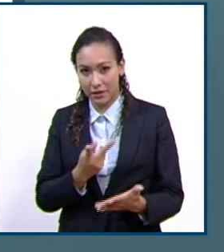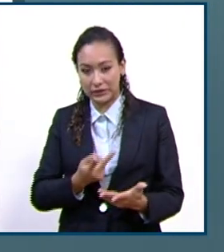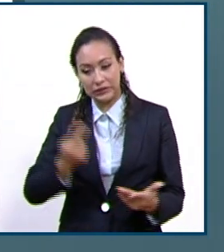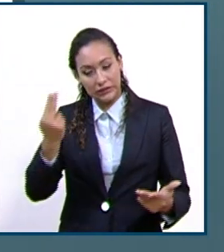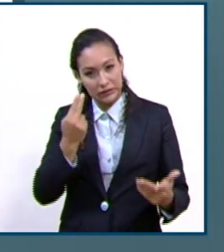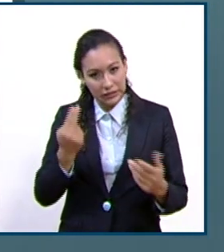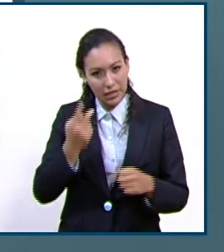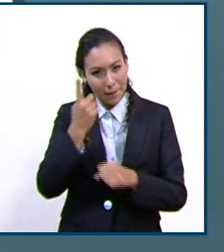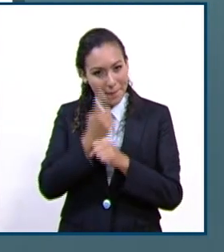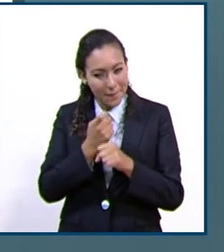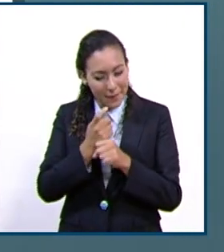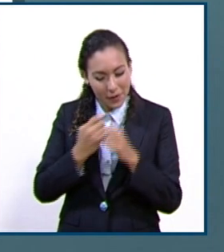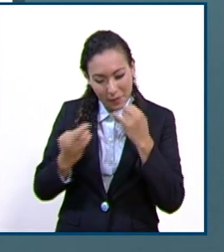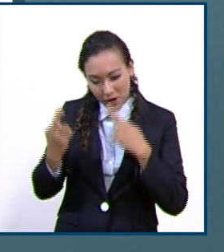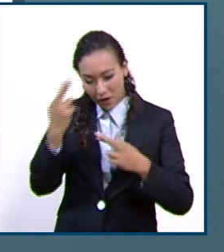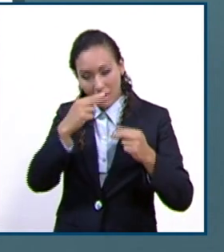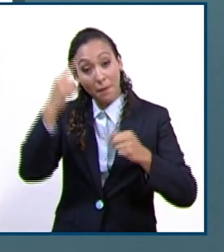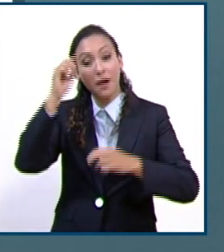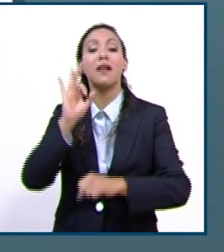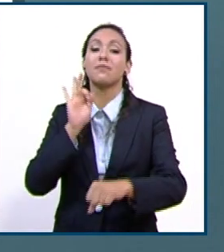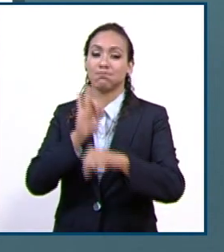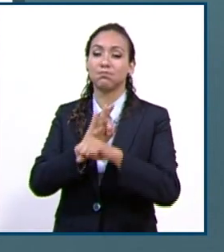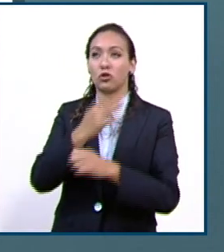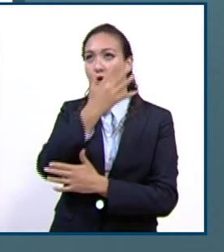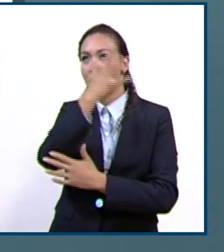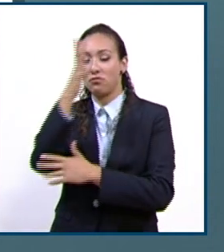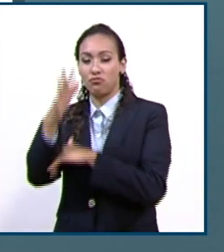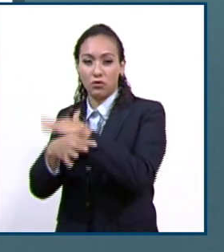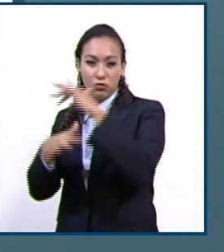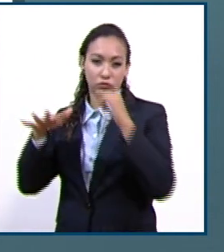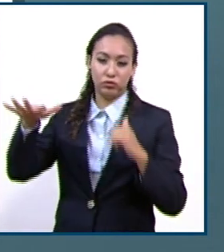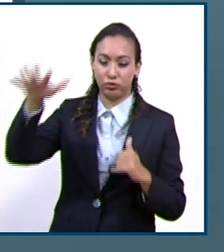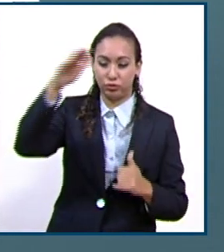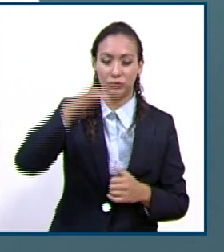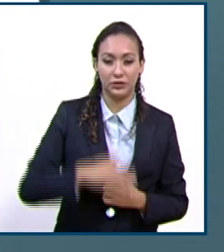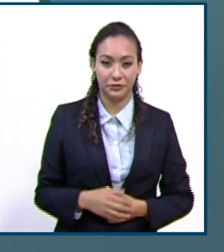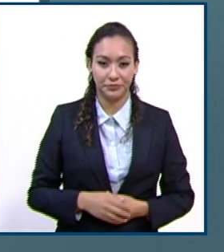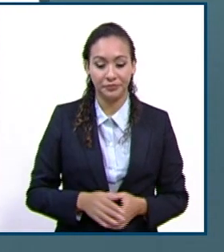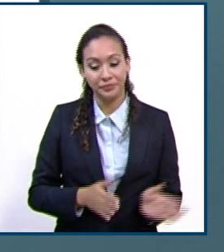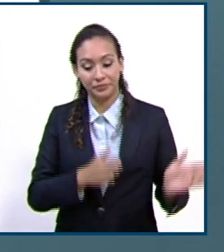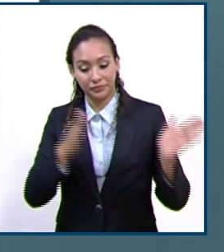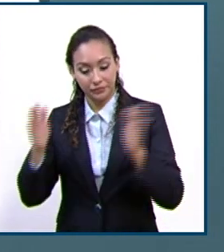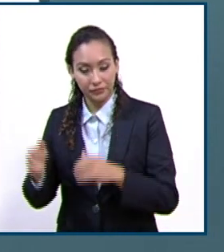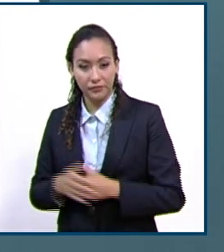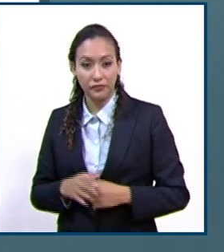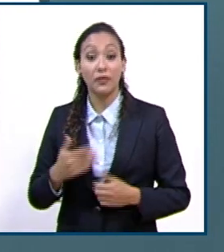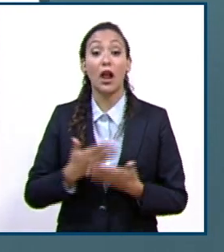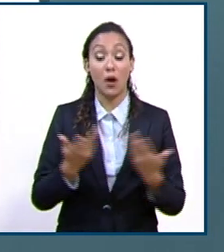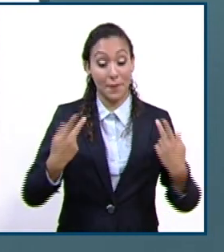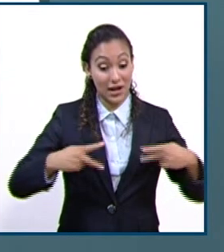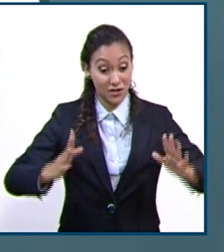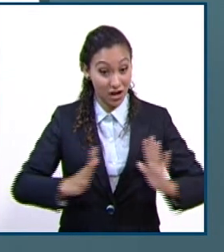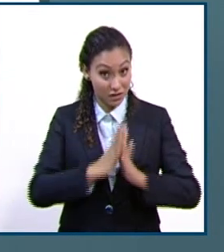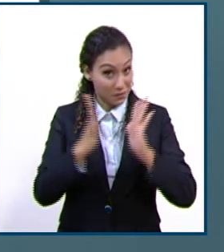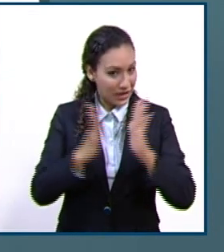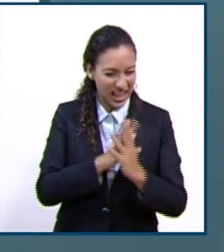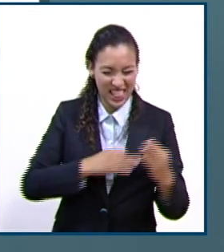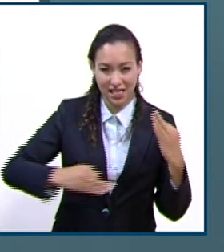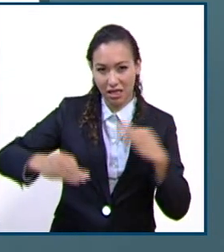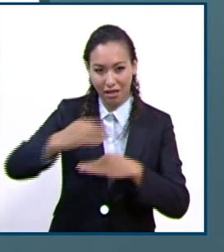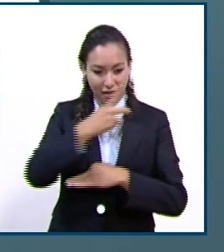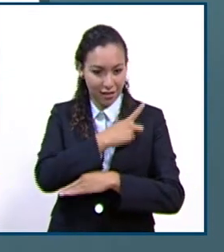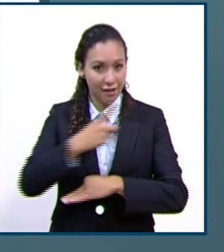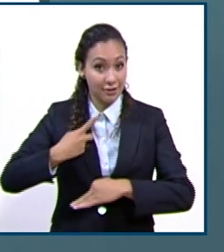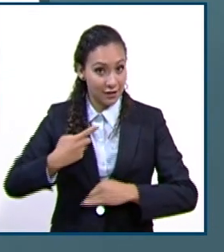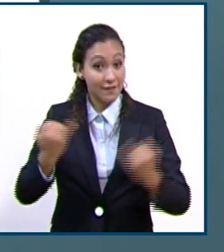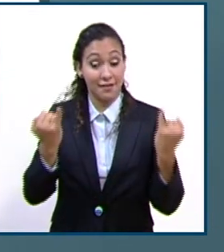que garantice la protección del medio ambiente; de participación ciudadana, que implica el deber de todos los ciudadanos de